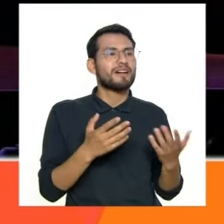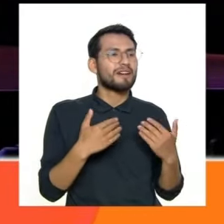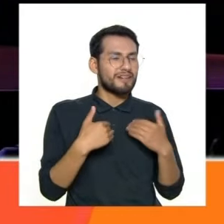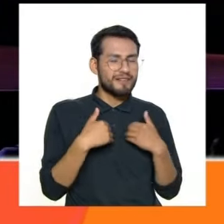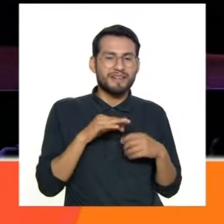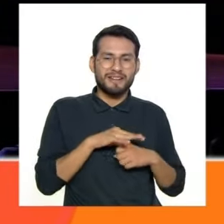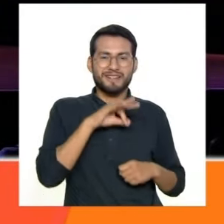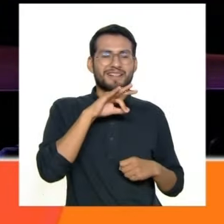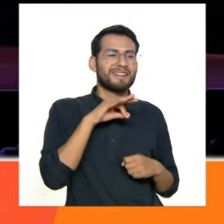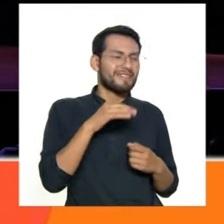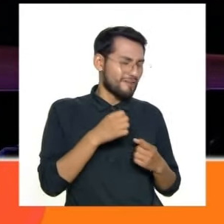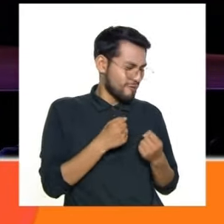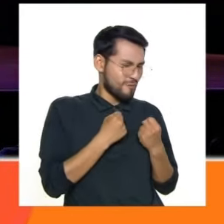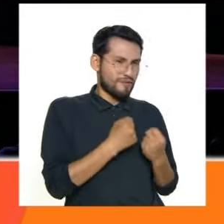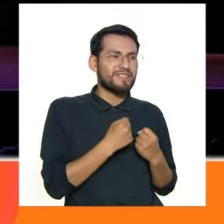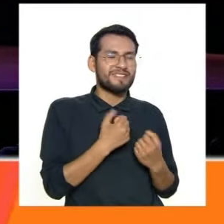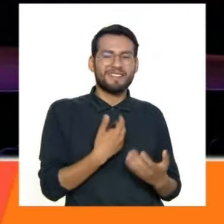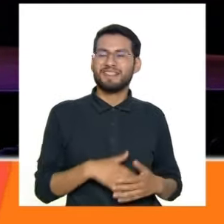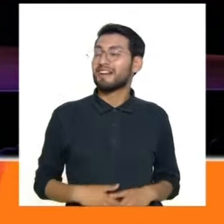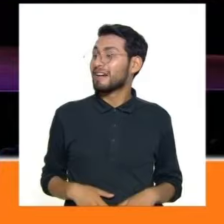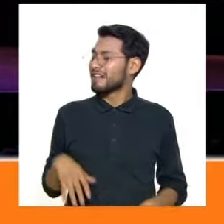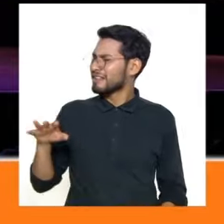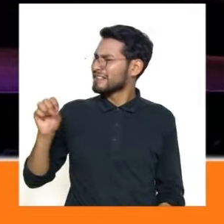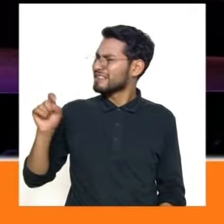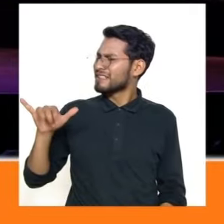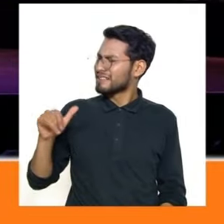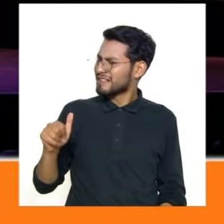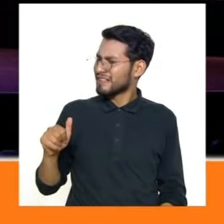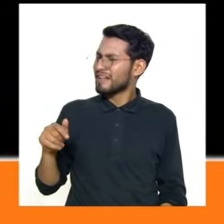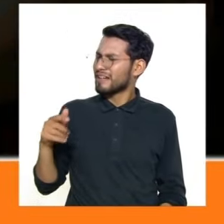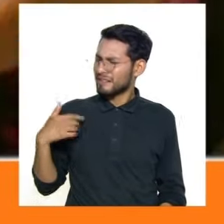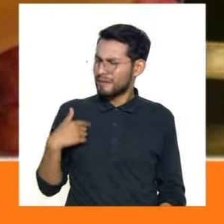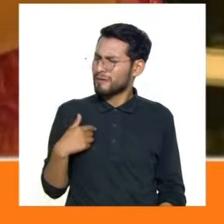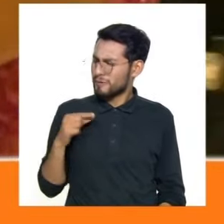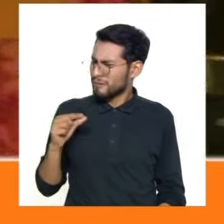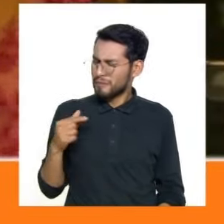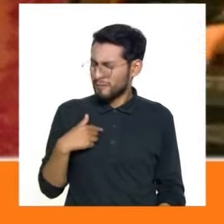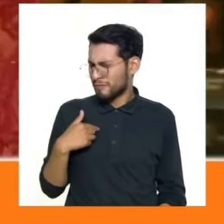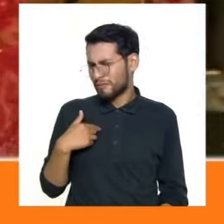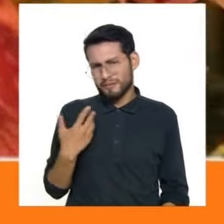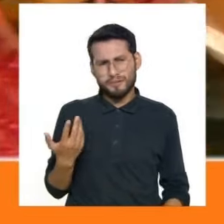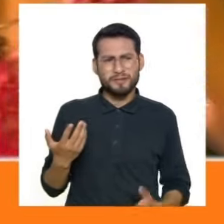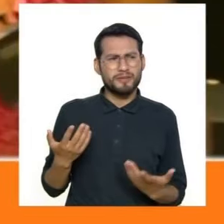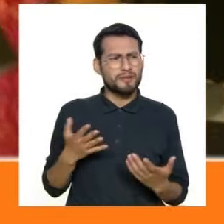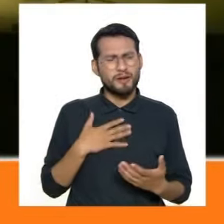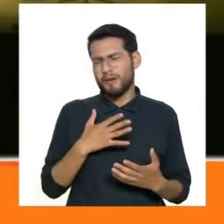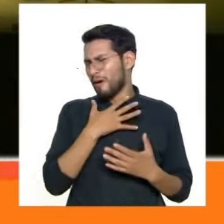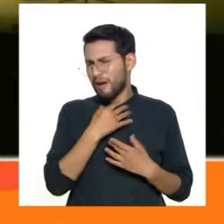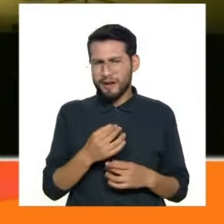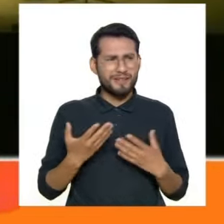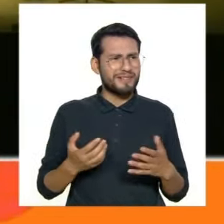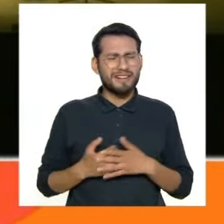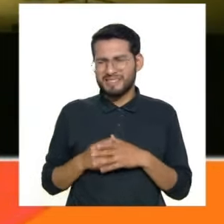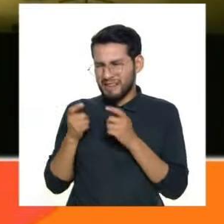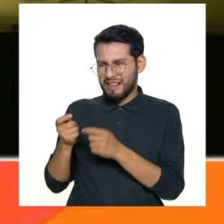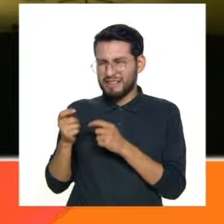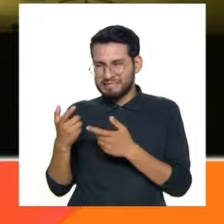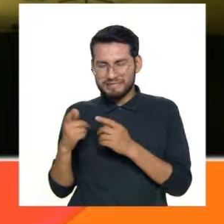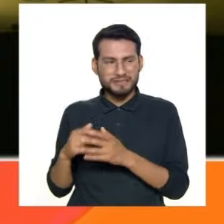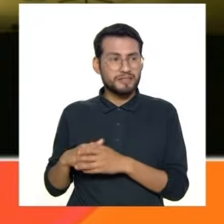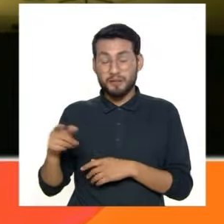este espíritu este majestuoso al lado de ella Oye Silvia yoo Yo soy así medio así imprudent no y me encanta poner así la gente en